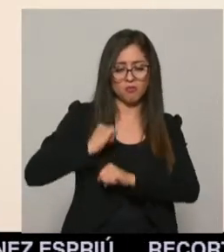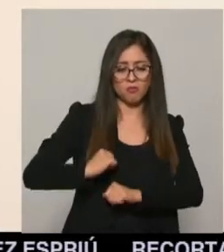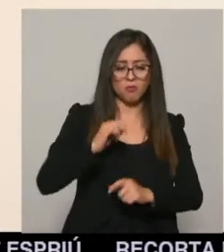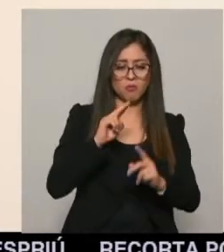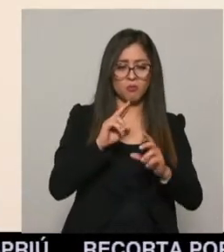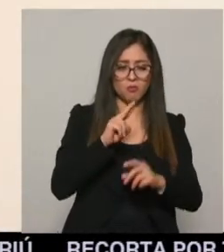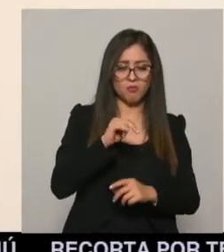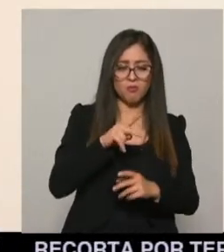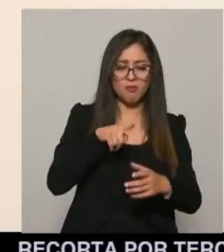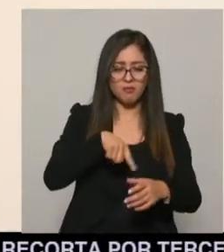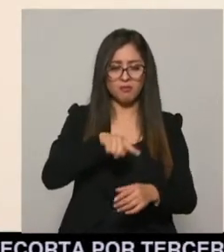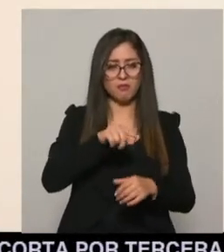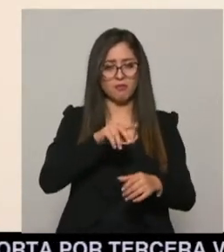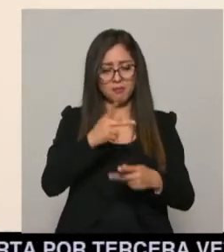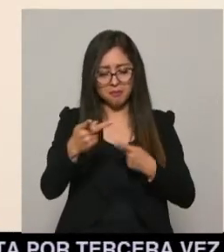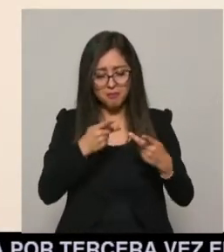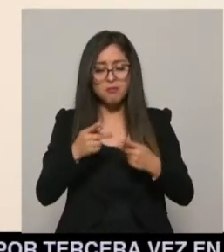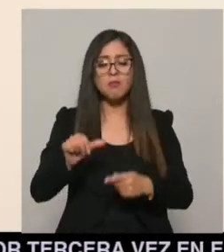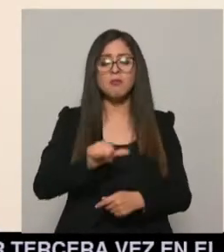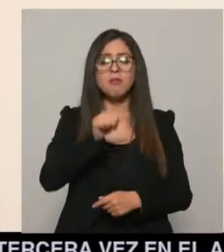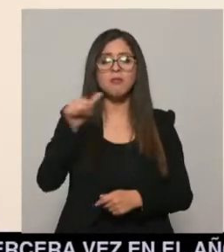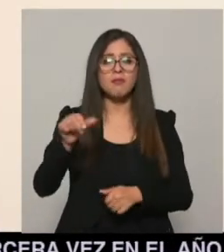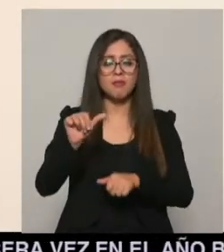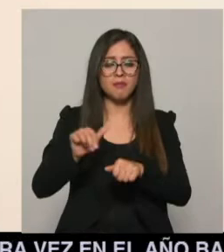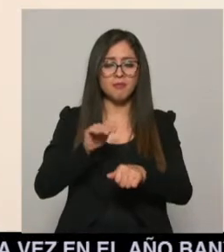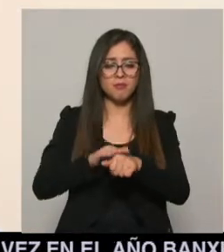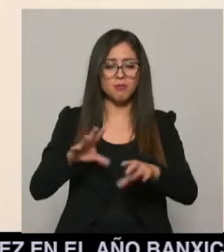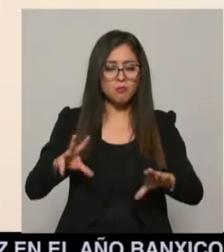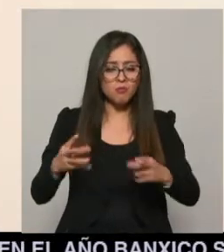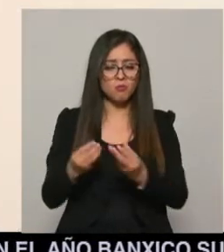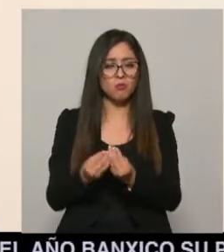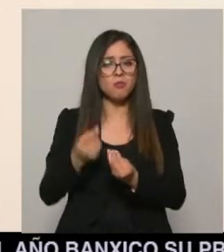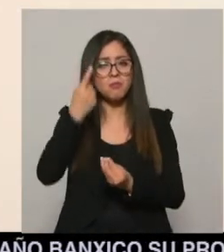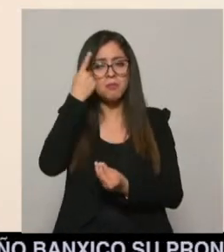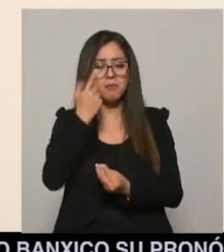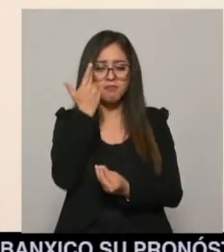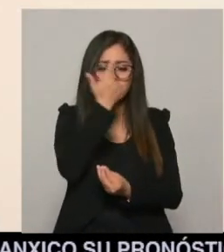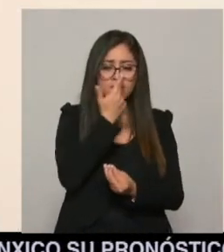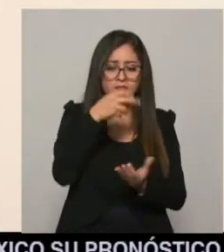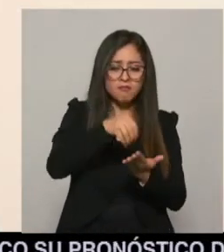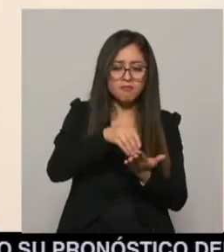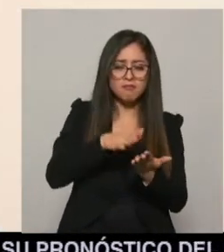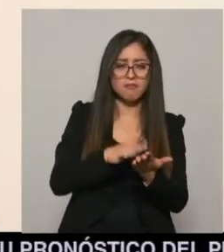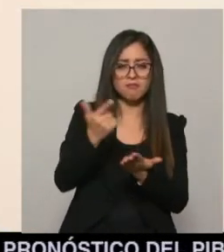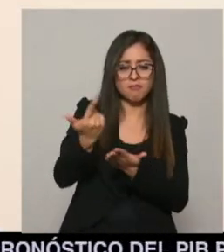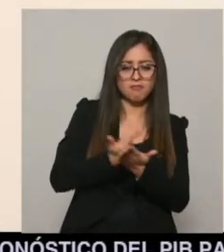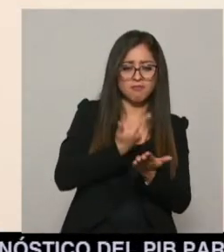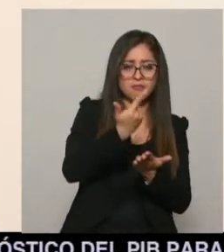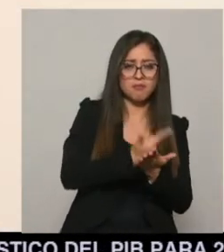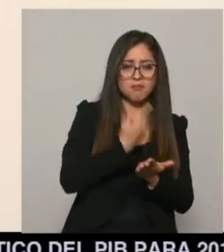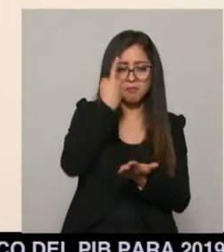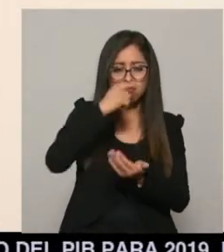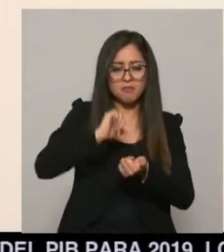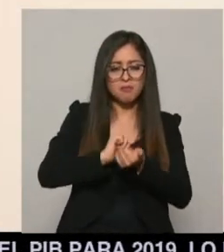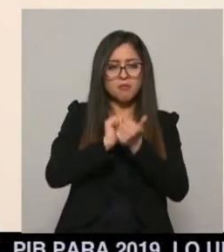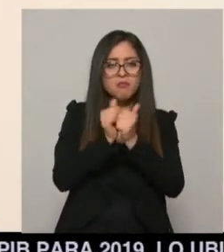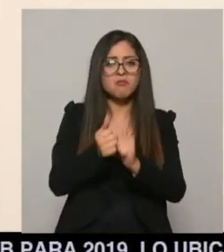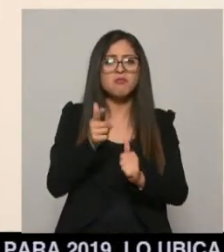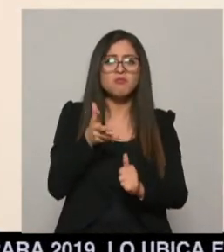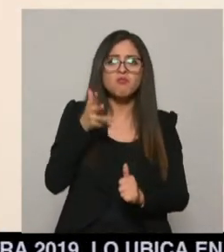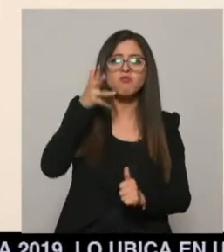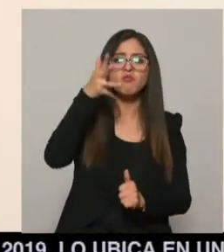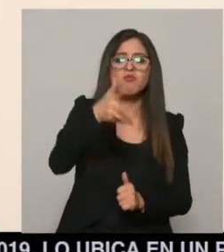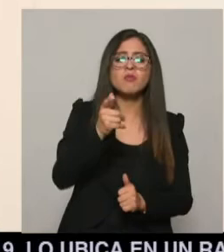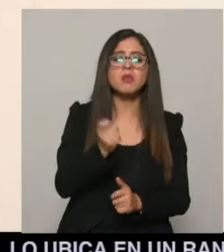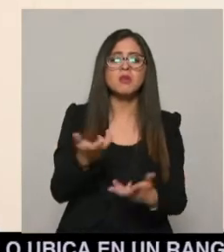de Administración Pública Local, para poder abordar un proyecto de dictamen que nos permita tener claridad de a dónde vamos